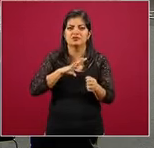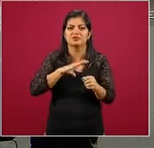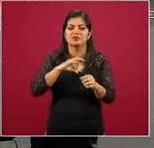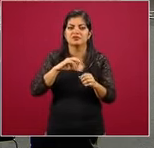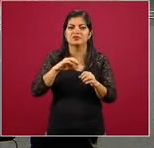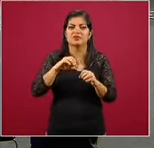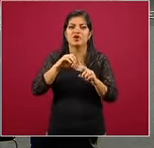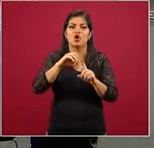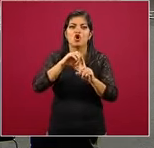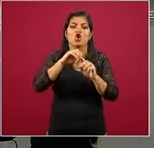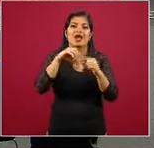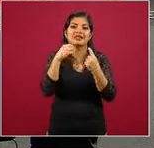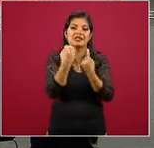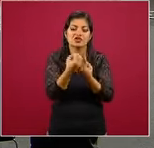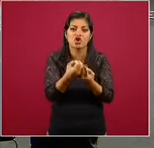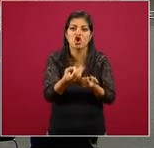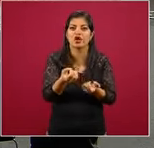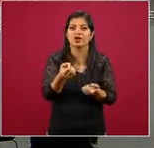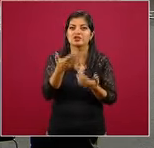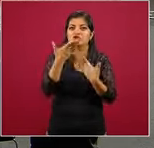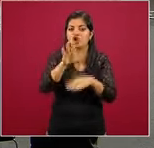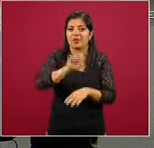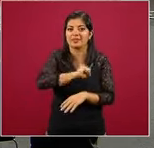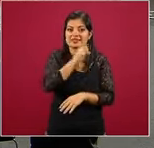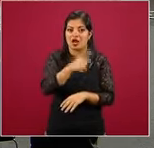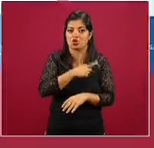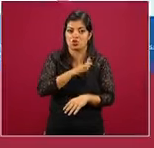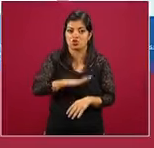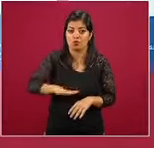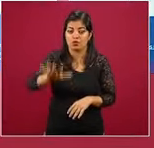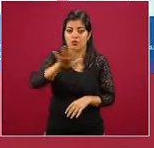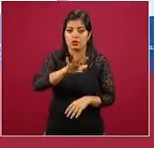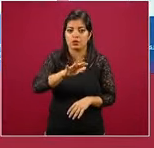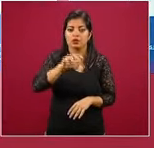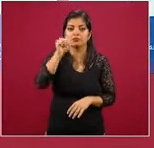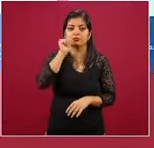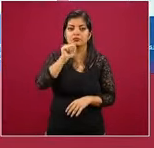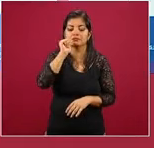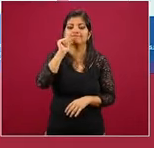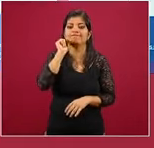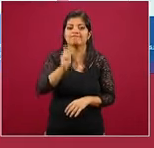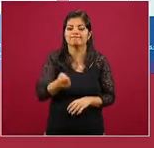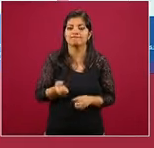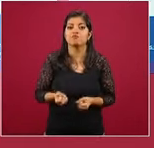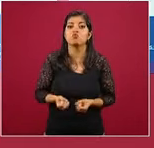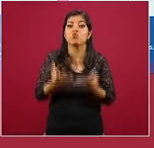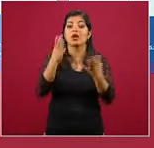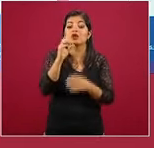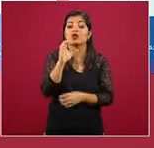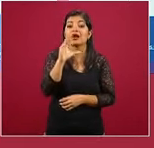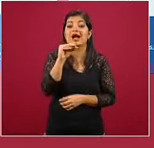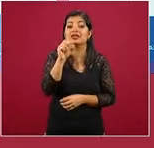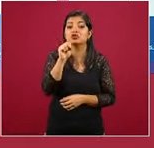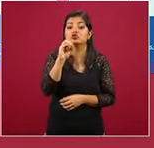y regionales de salud pública tengan la presentación de los casos acumulados.